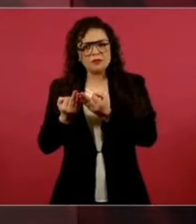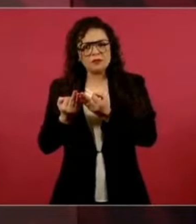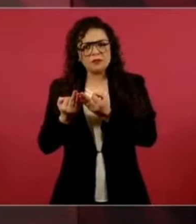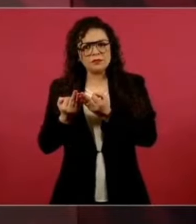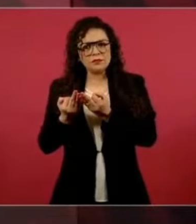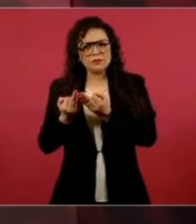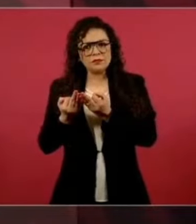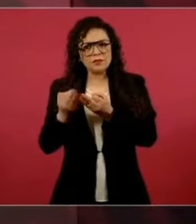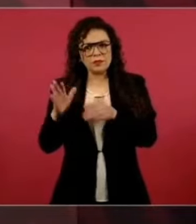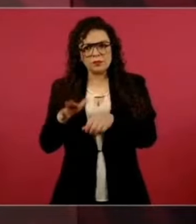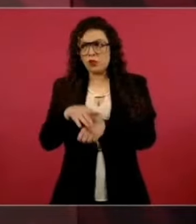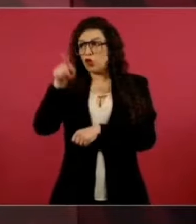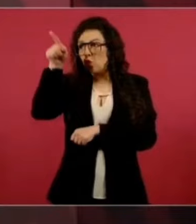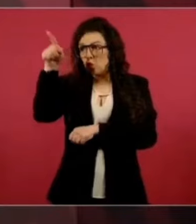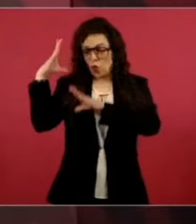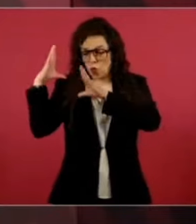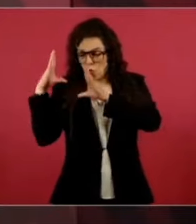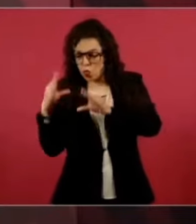su